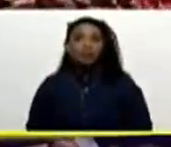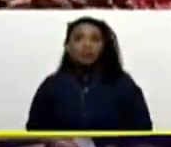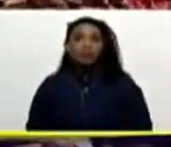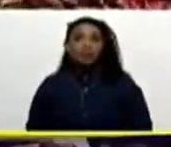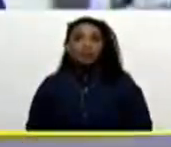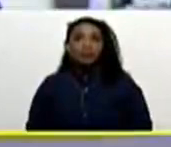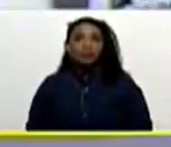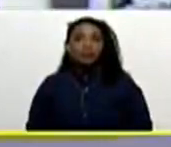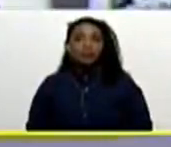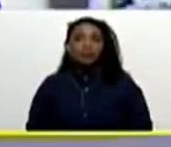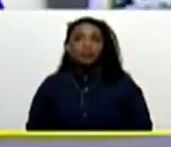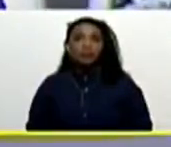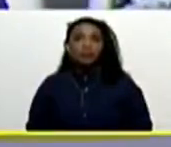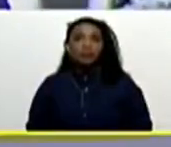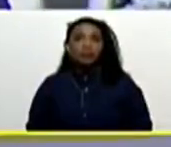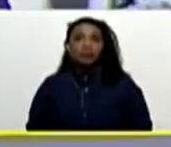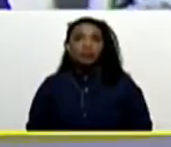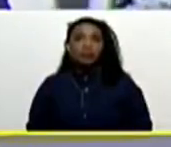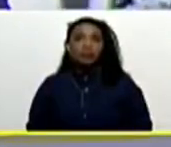And